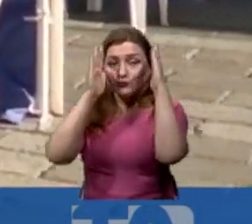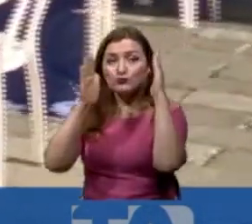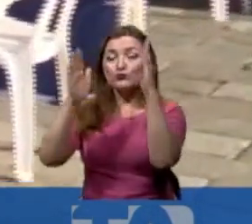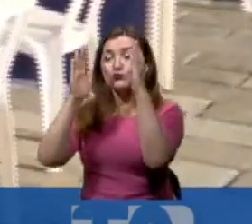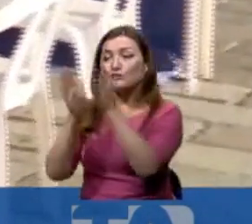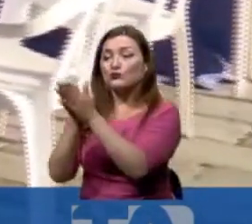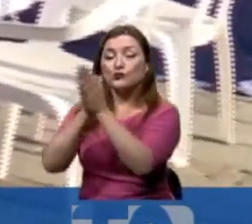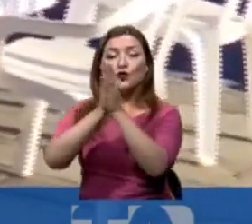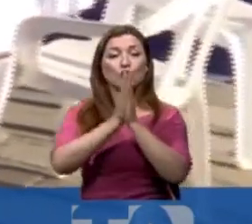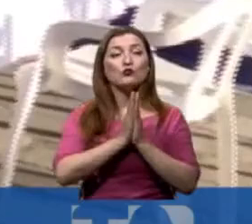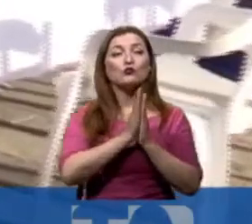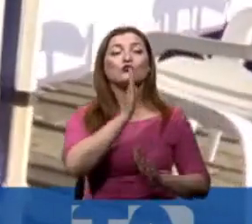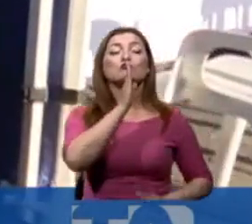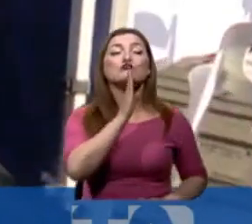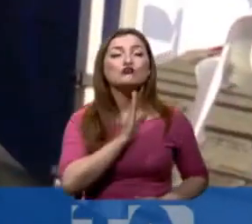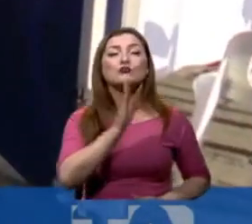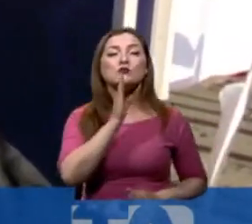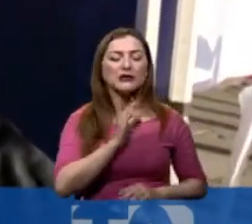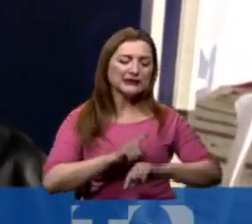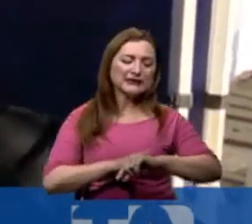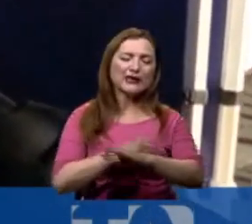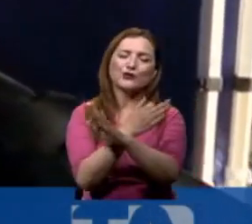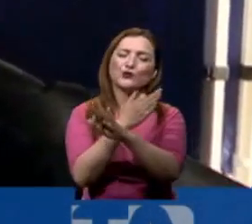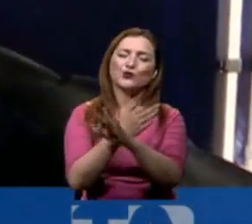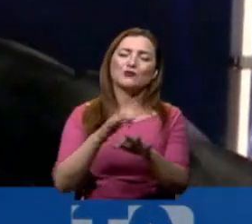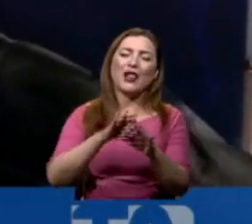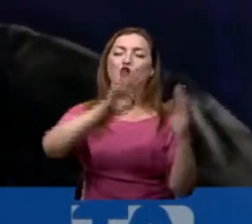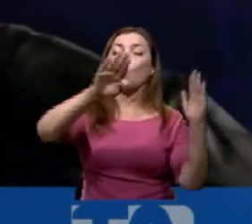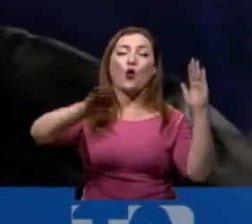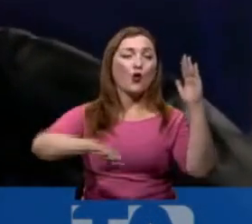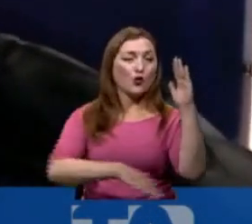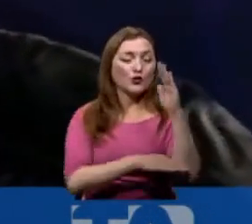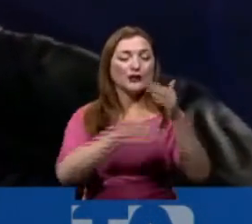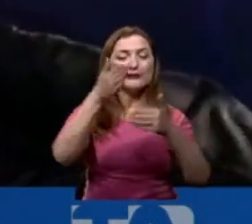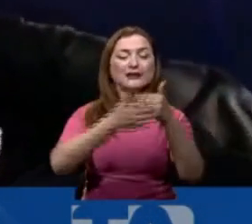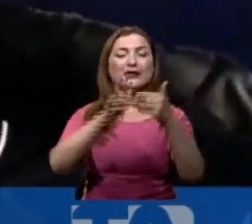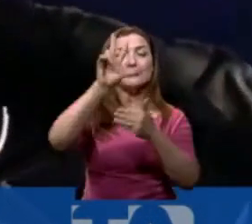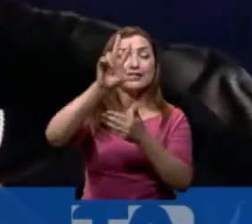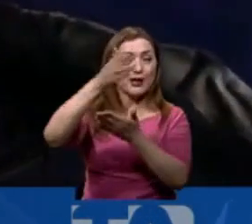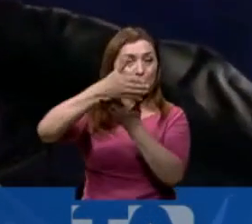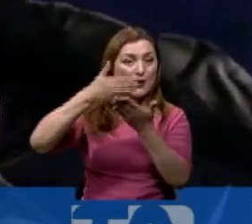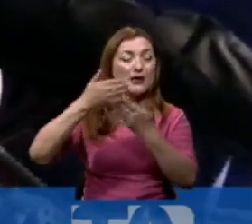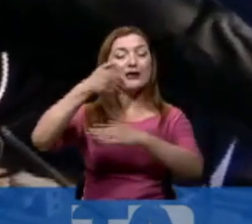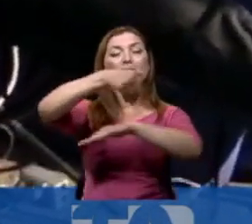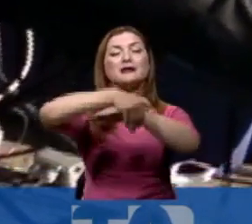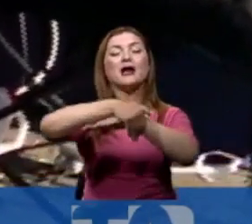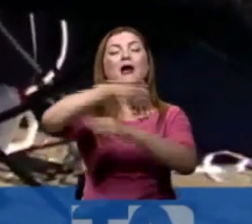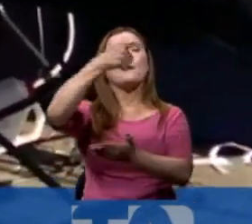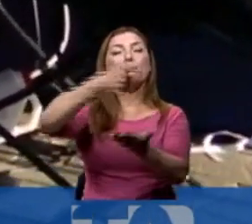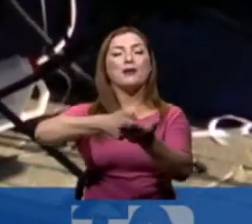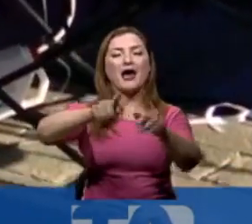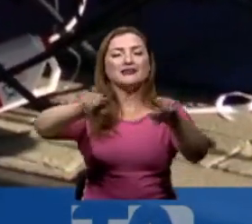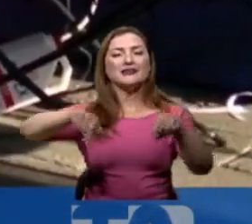Les pedimos solamente un poquito de paciencia, vamos a estar durante todo el día hasta las 3:30 p.m. aquí en la Plaza de la